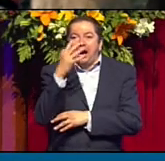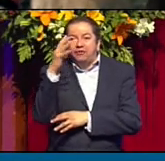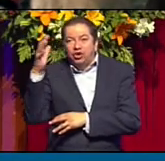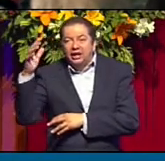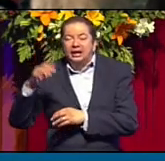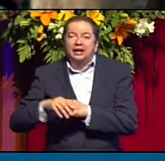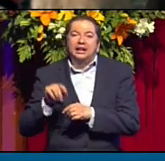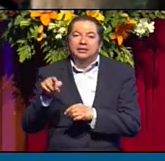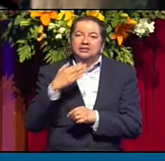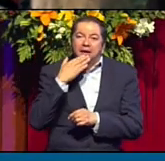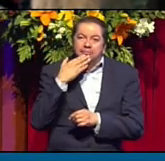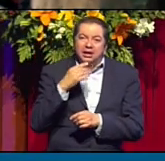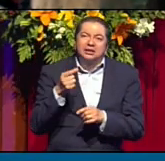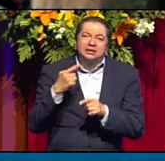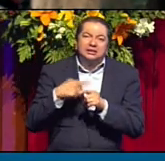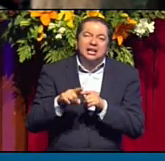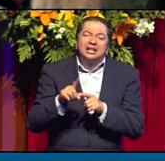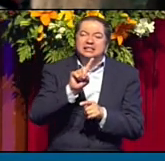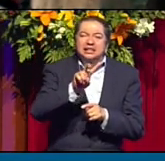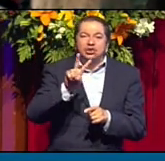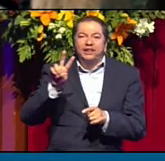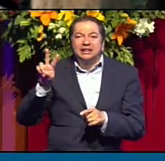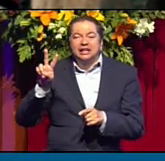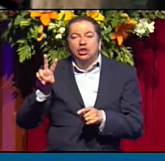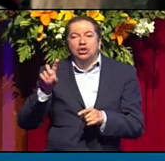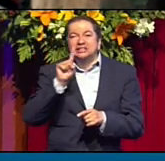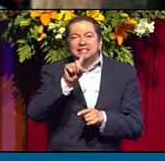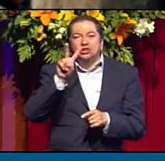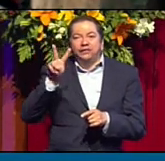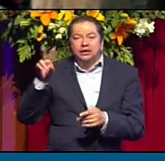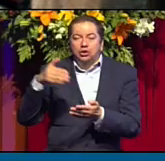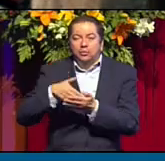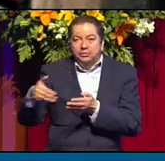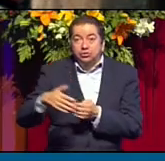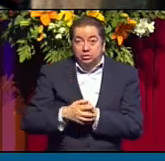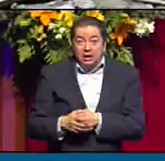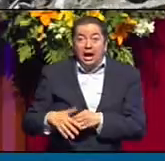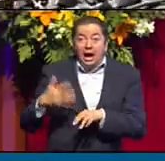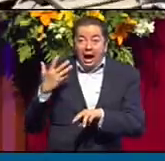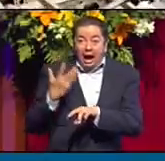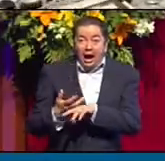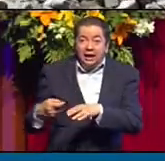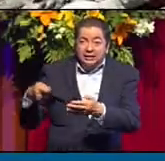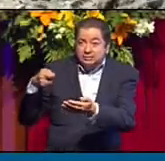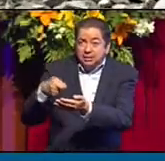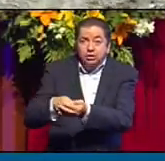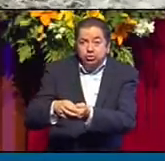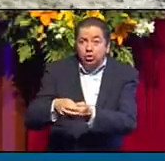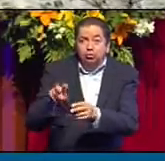por 122 millones. Tenemos efectivamente inversión que ya